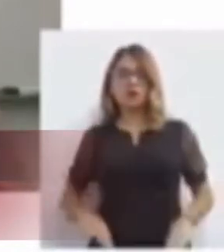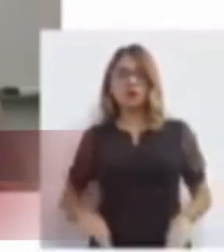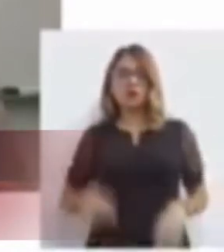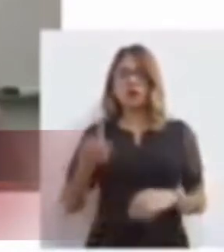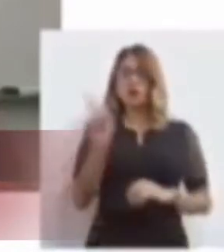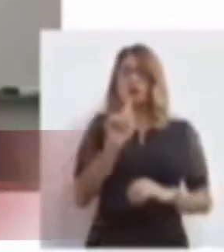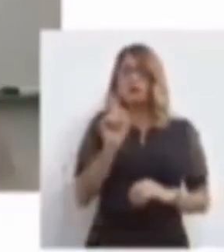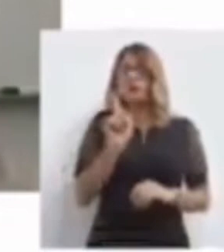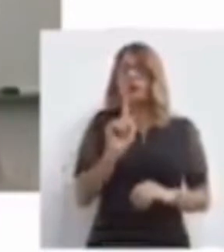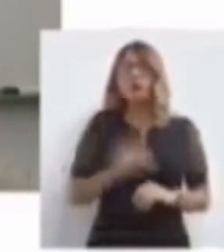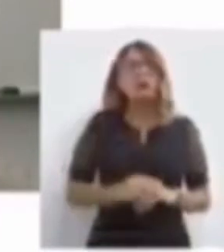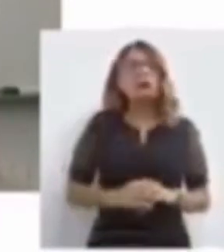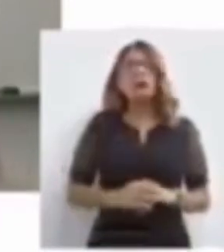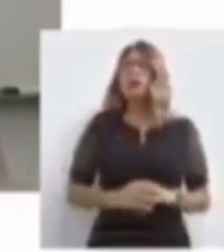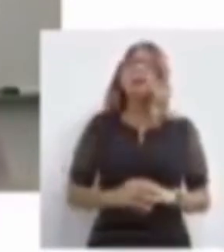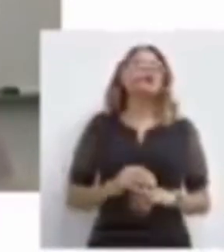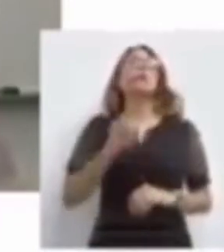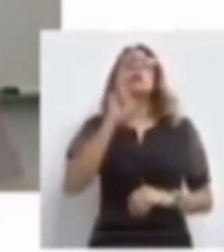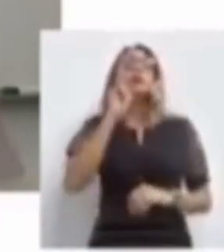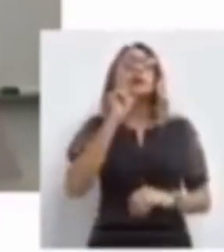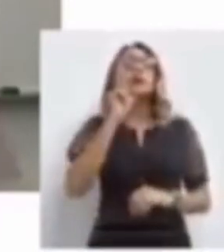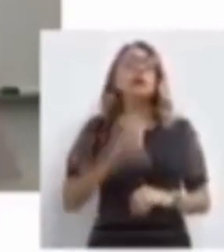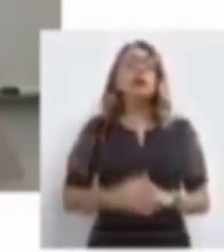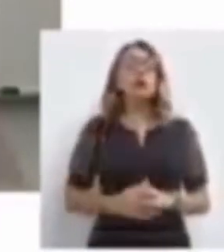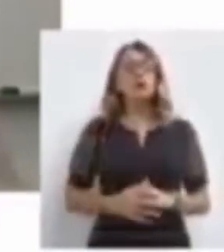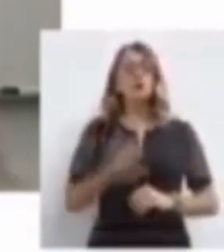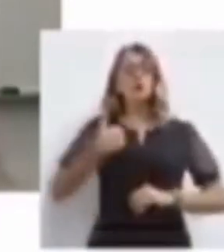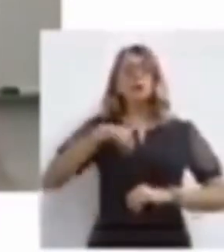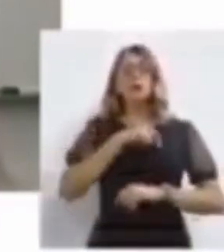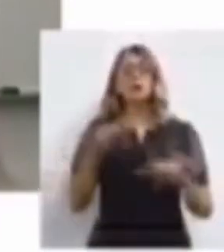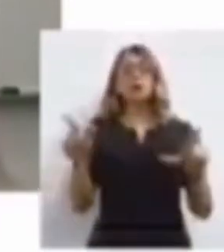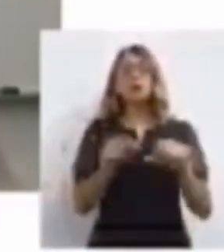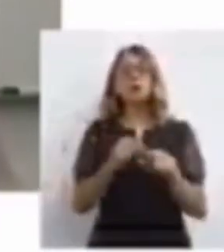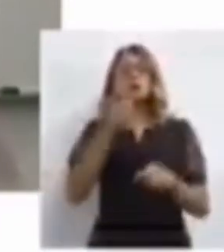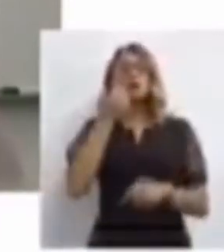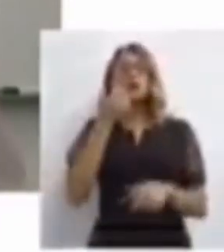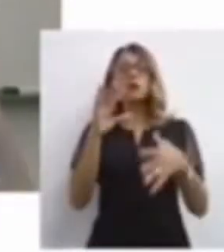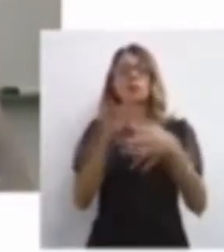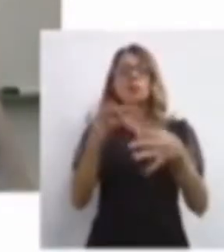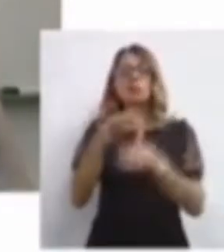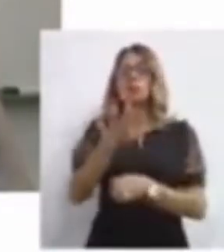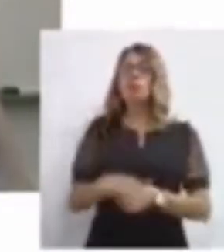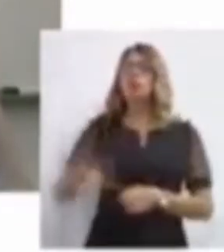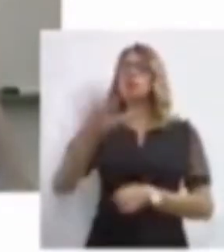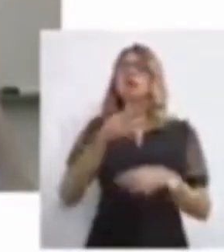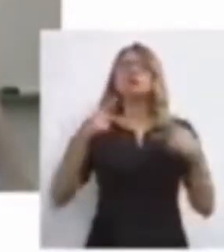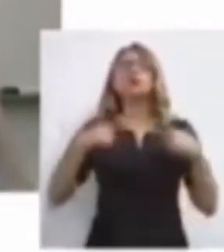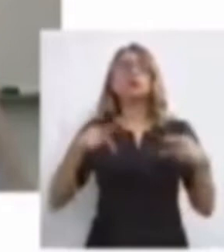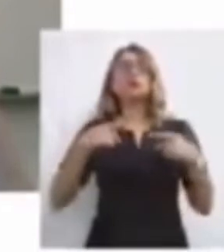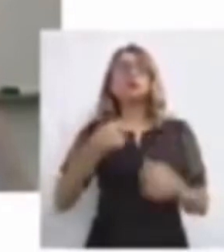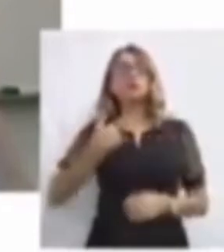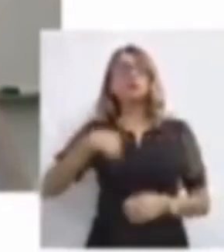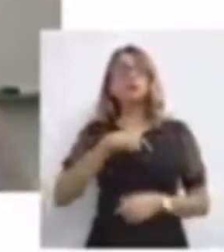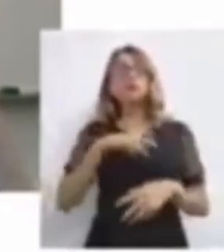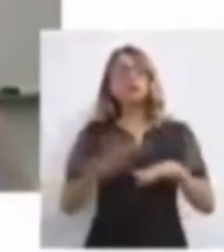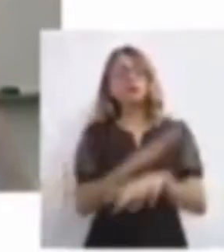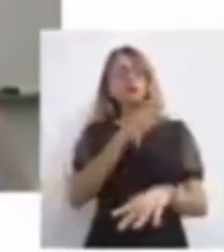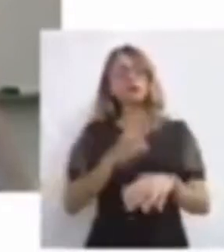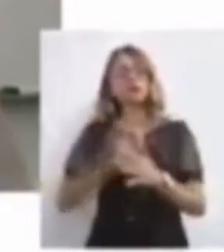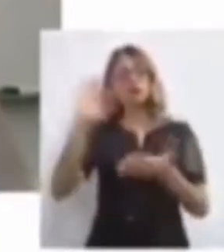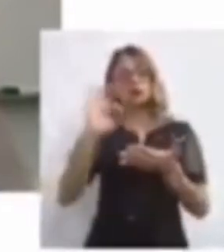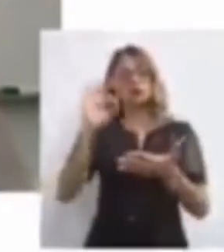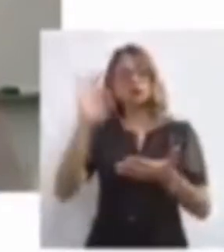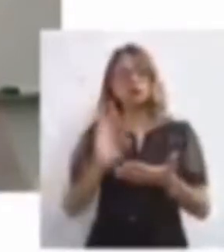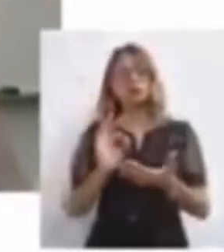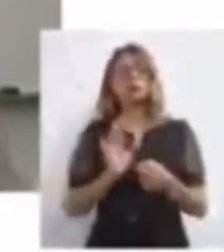señalar sobre todo a la ciudadanía que nosotros nos estaríamos ajustando al porcentaje de votación que recibimos, con lo que la